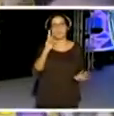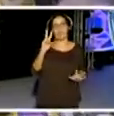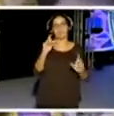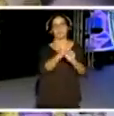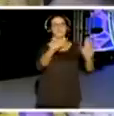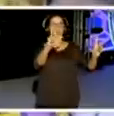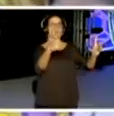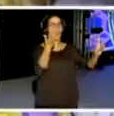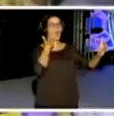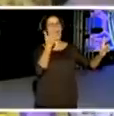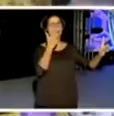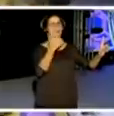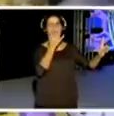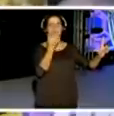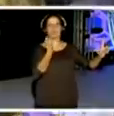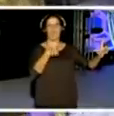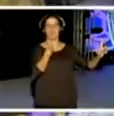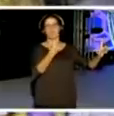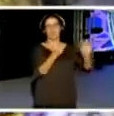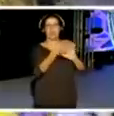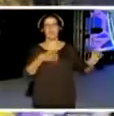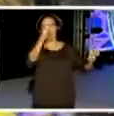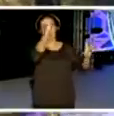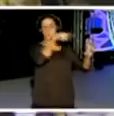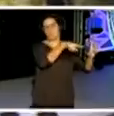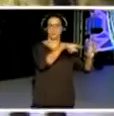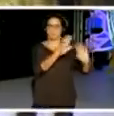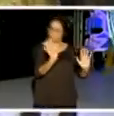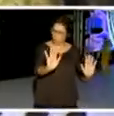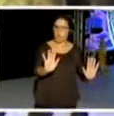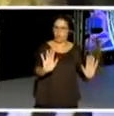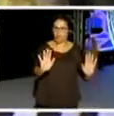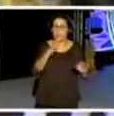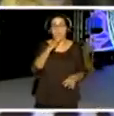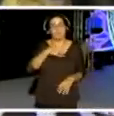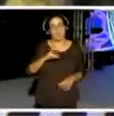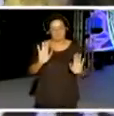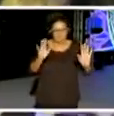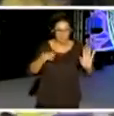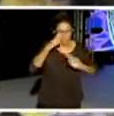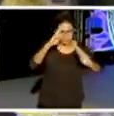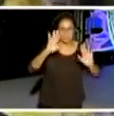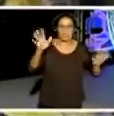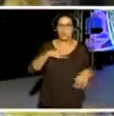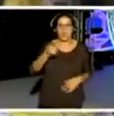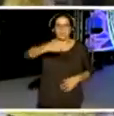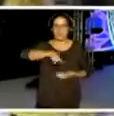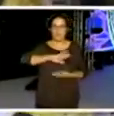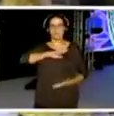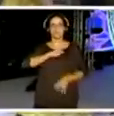arte, que a lo mejor, con el mayor de los respetos, no están capacitados para valorar ciertas